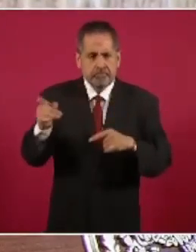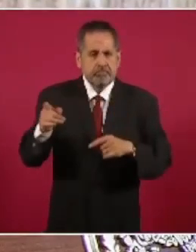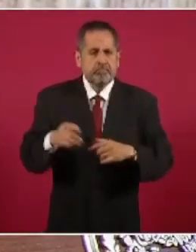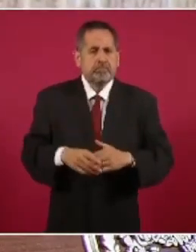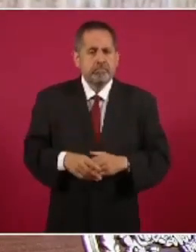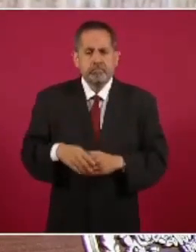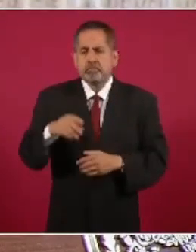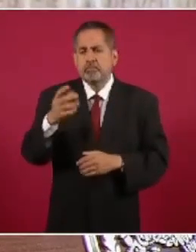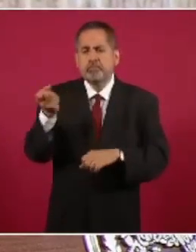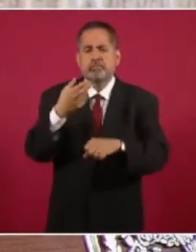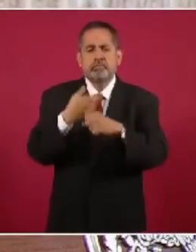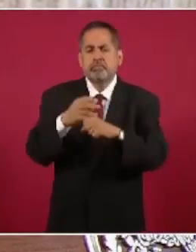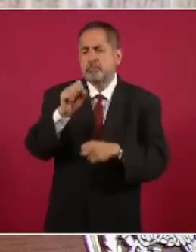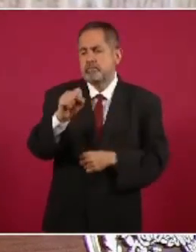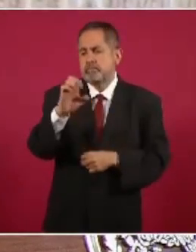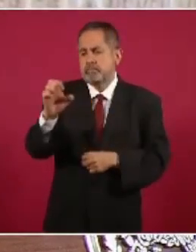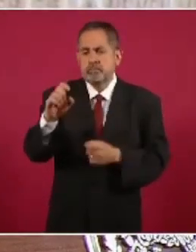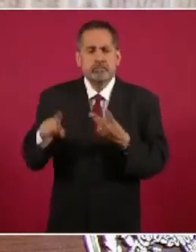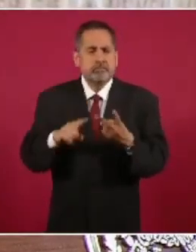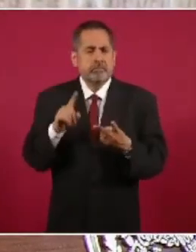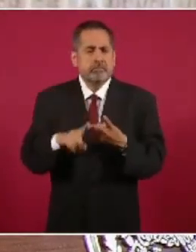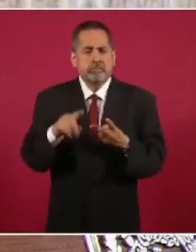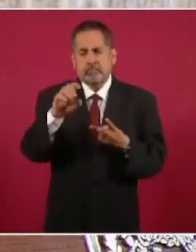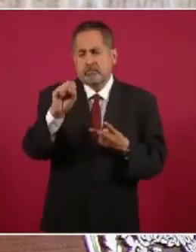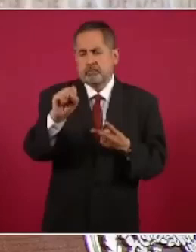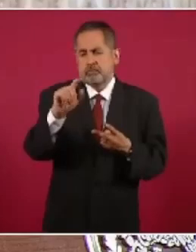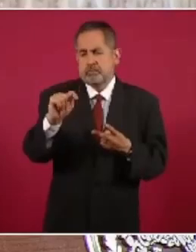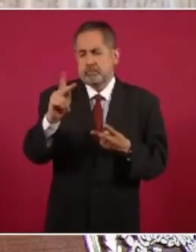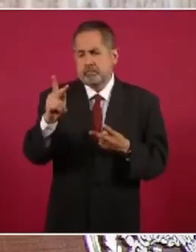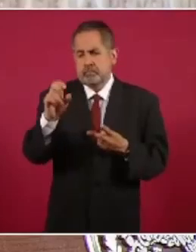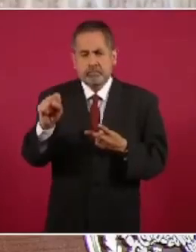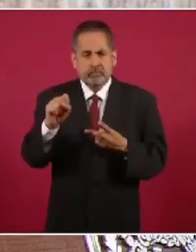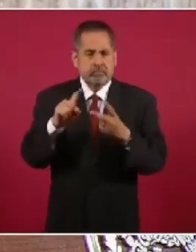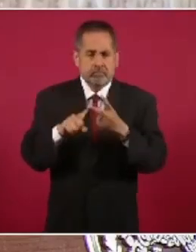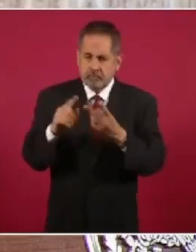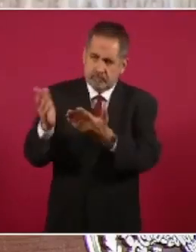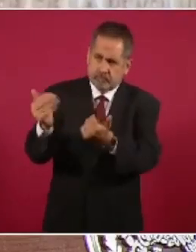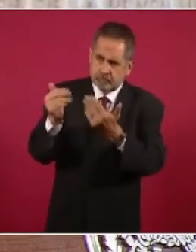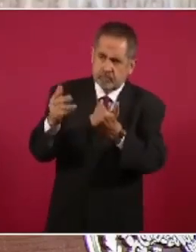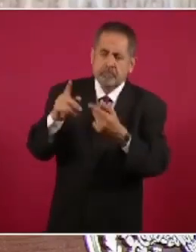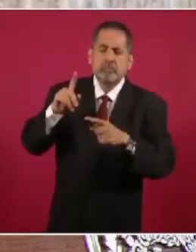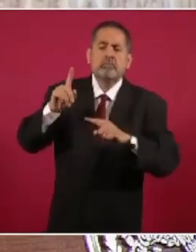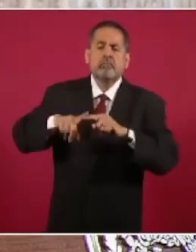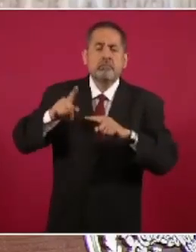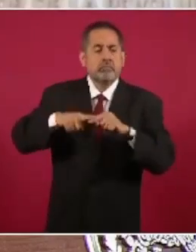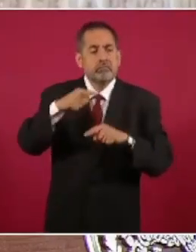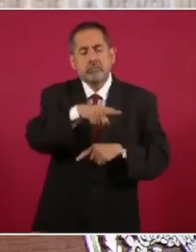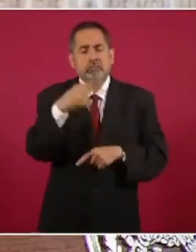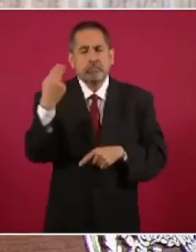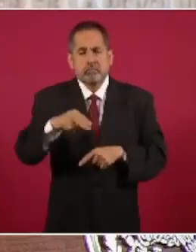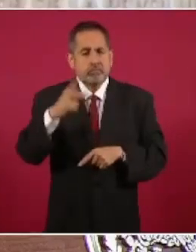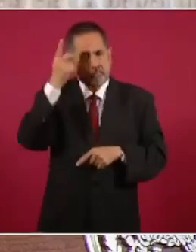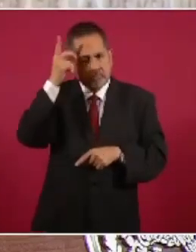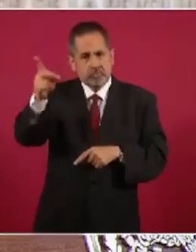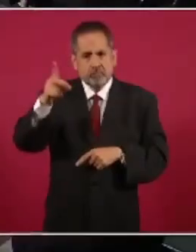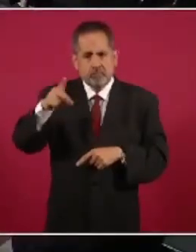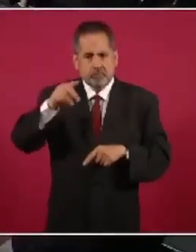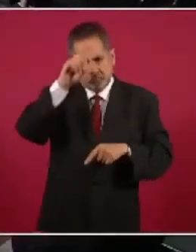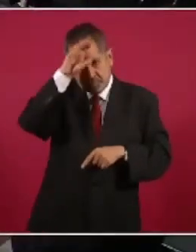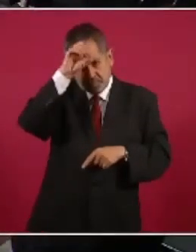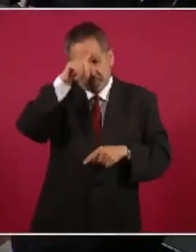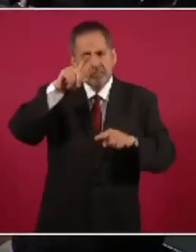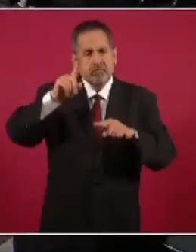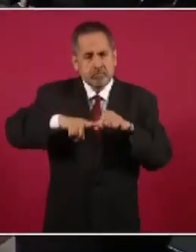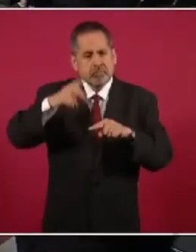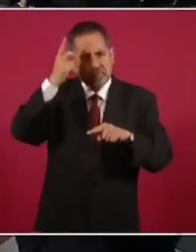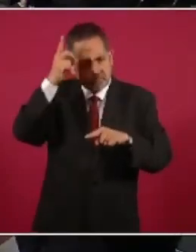a Economía y a Trabajo para saber quién es el dueño de la mina, quiénes son los